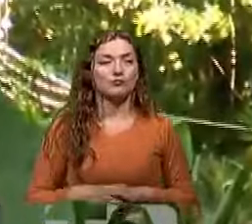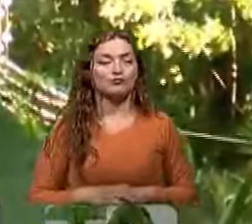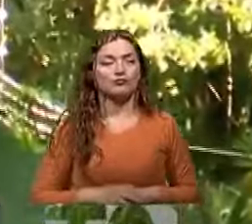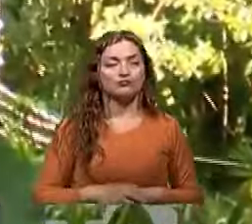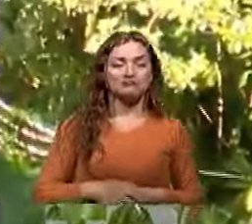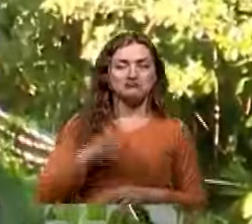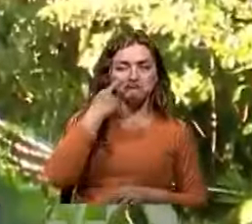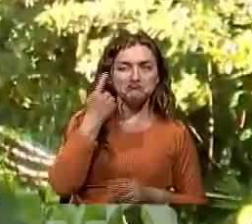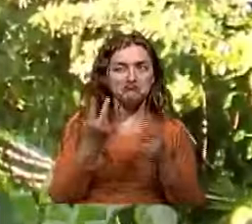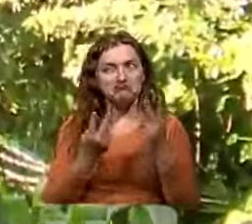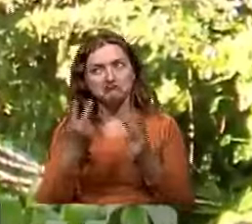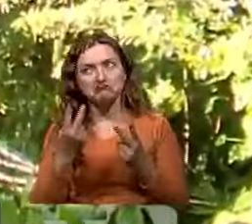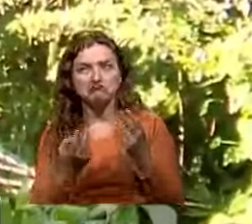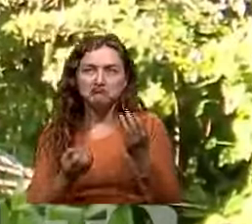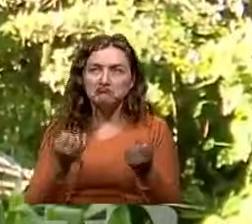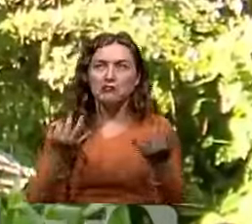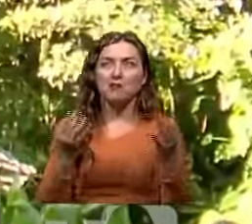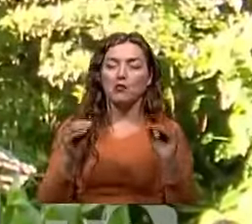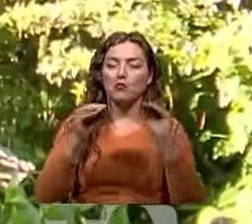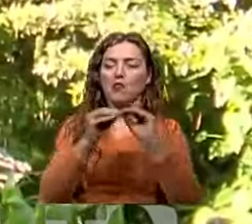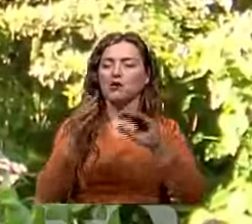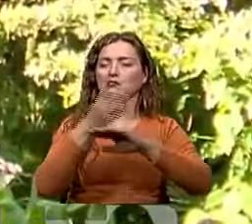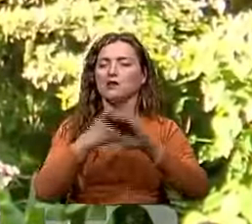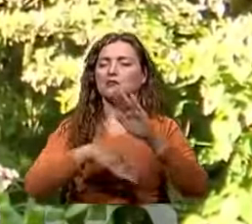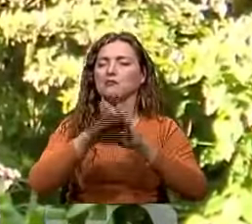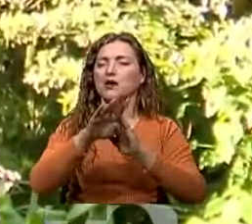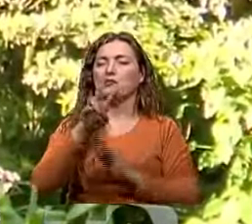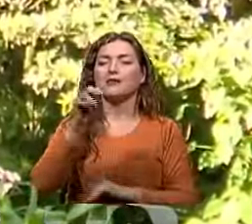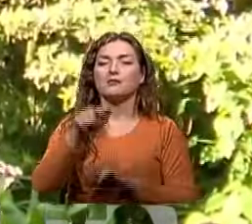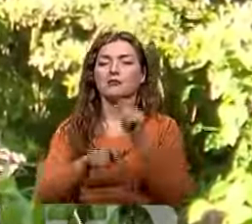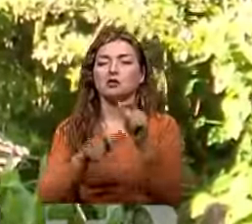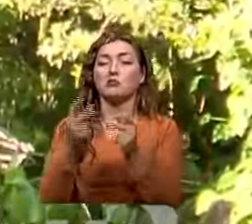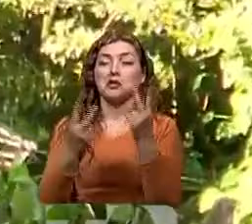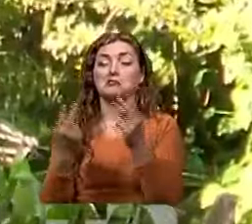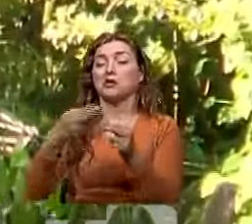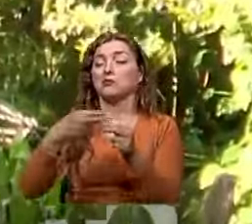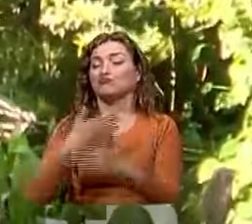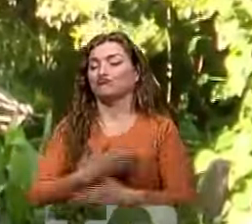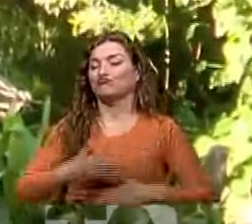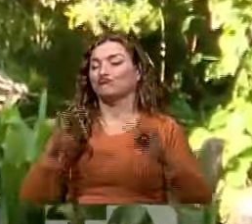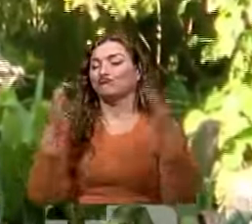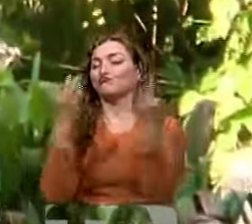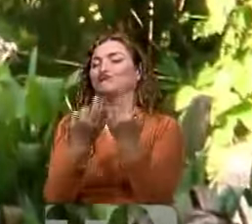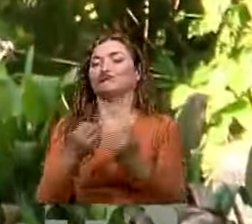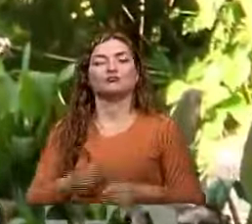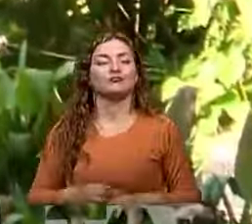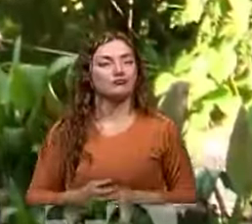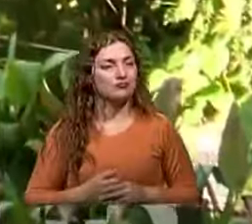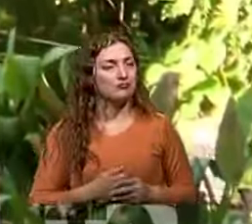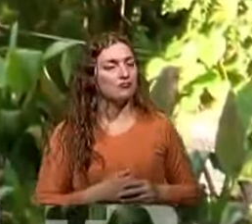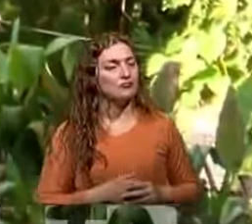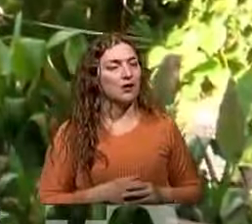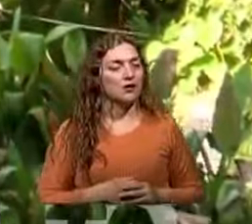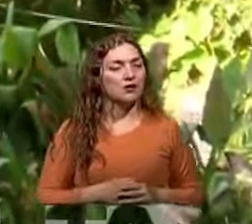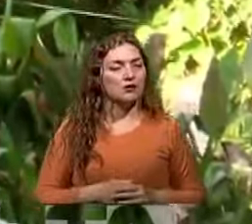de visitantes ha superado por creces. Han venido más de 20.000 personas a disfrutar en familia del Bosque de Luz. Ajá, y